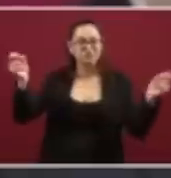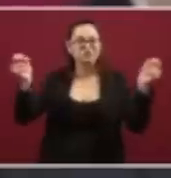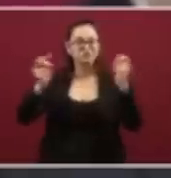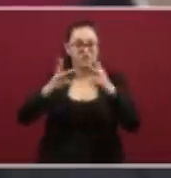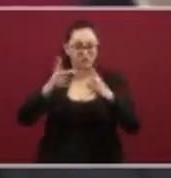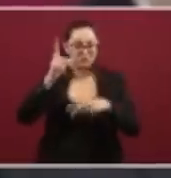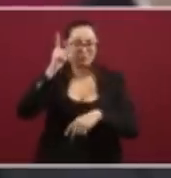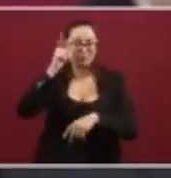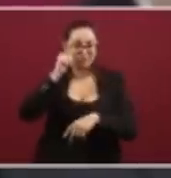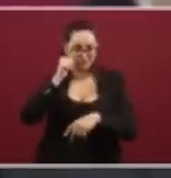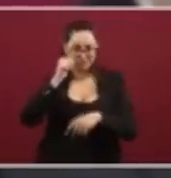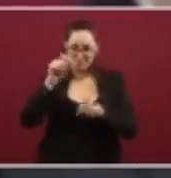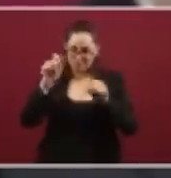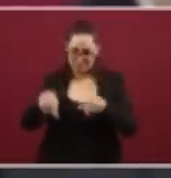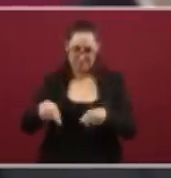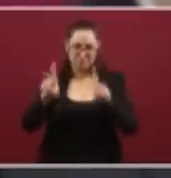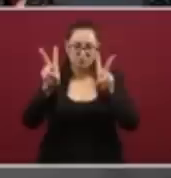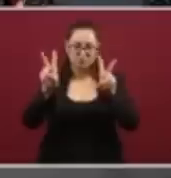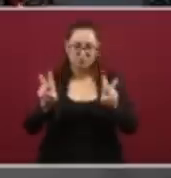tema seguramente